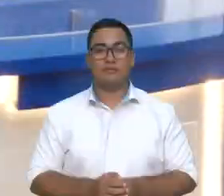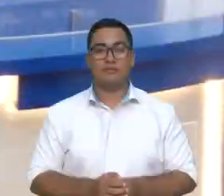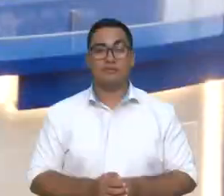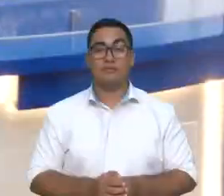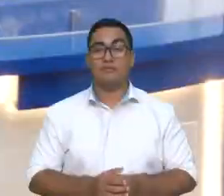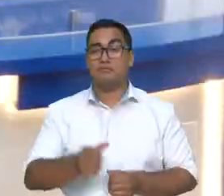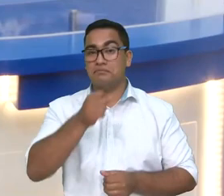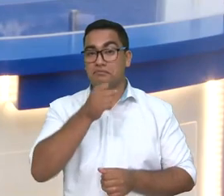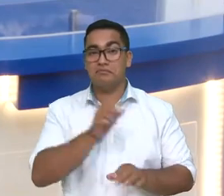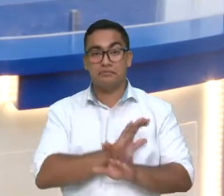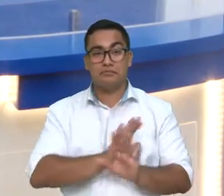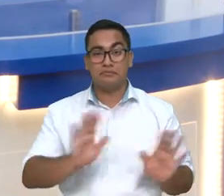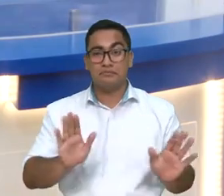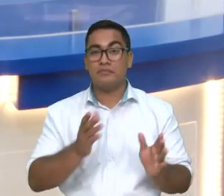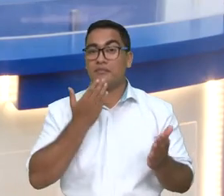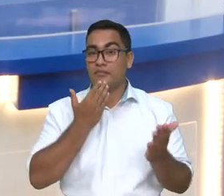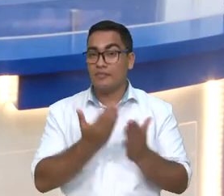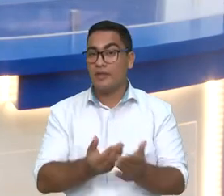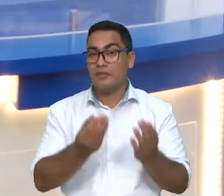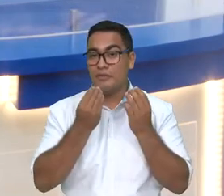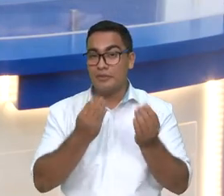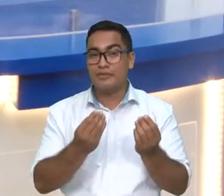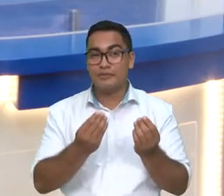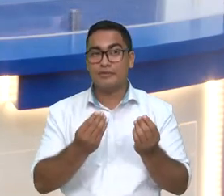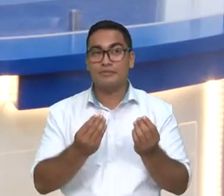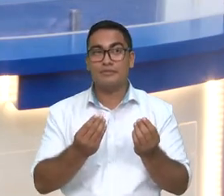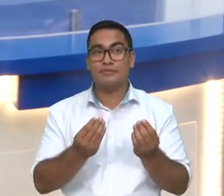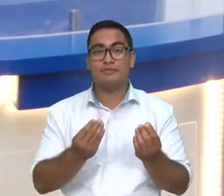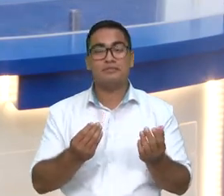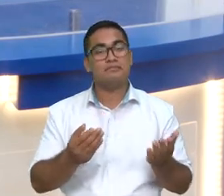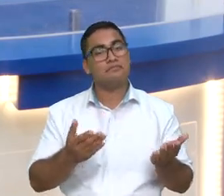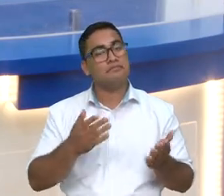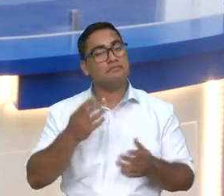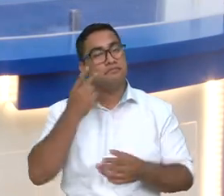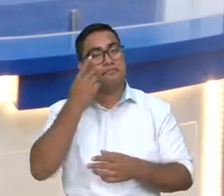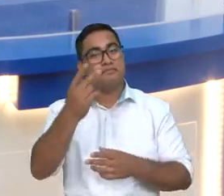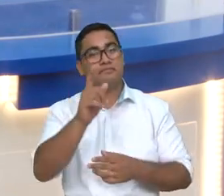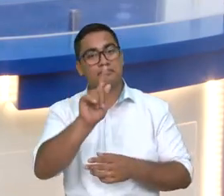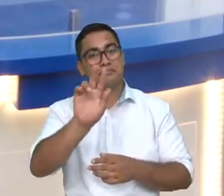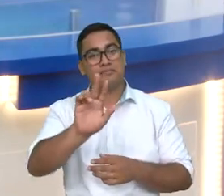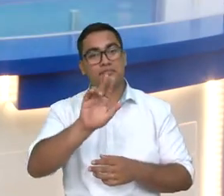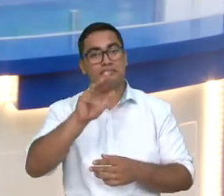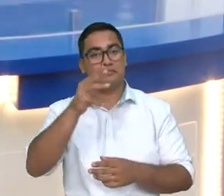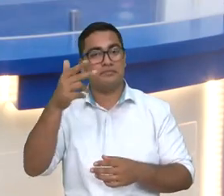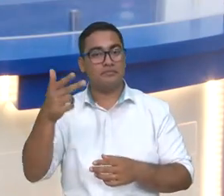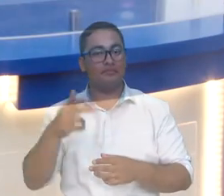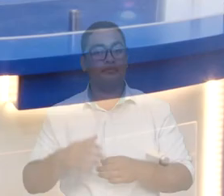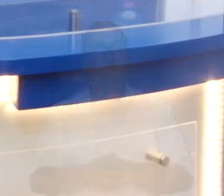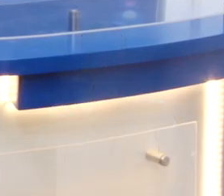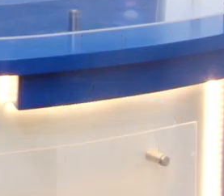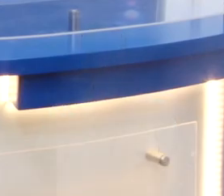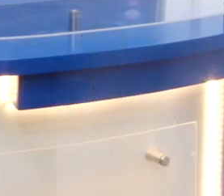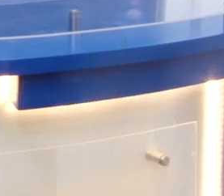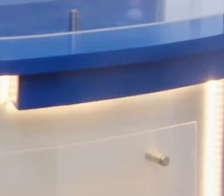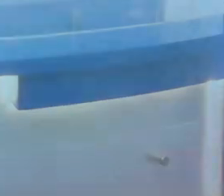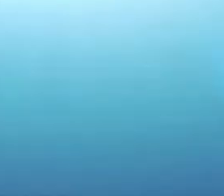Hasta aquí las noticias del día de hoy. Gracias por habernos acompañado. Los dejamos con la programación de Canal 98.